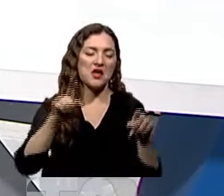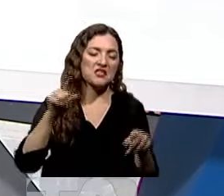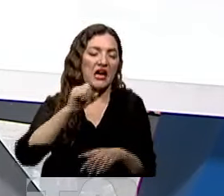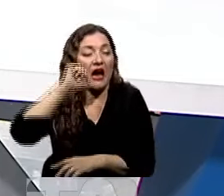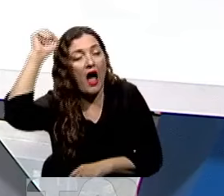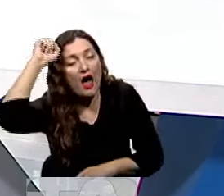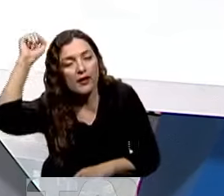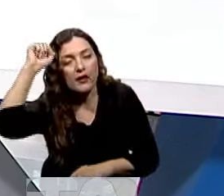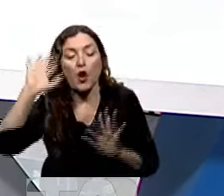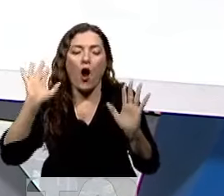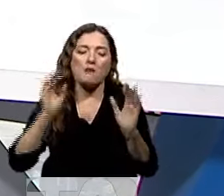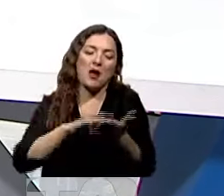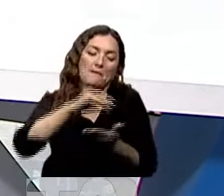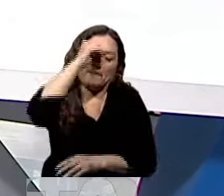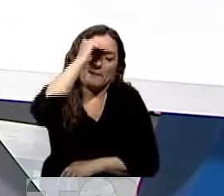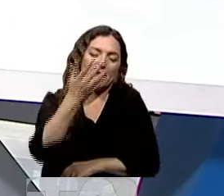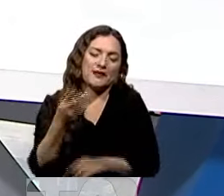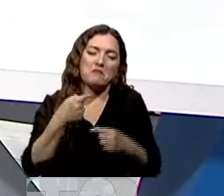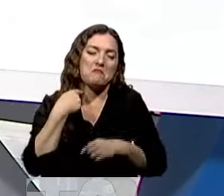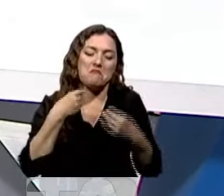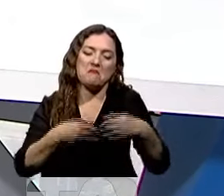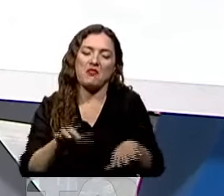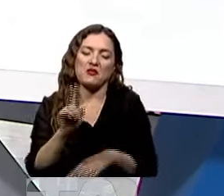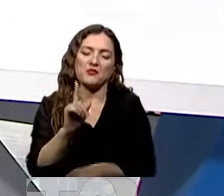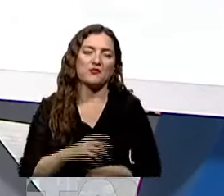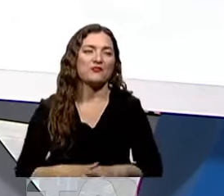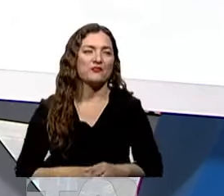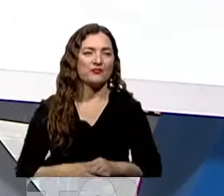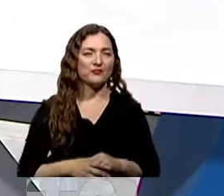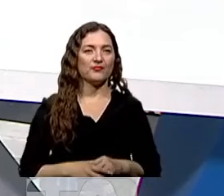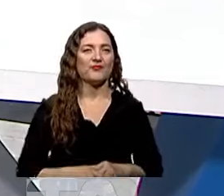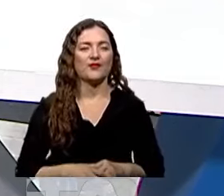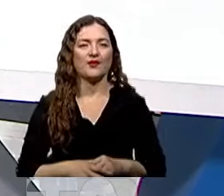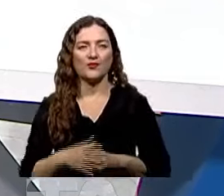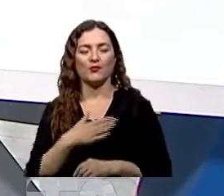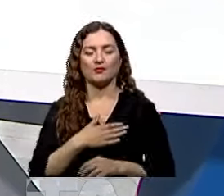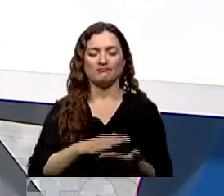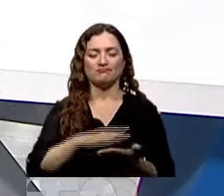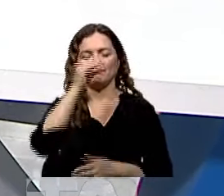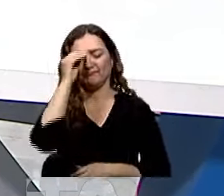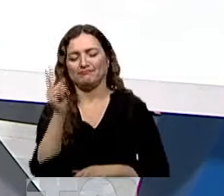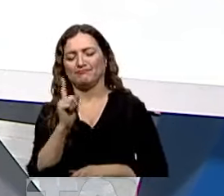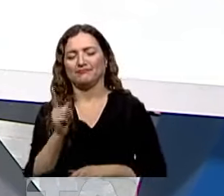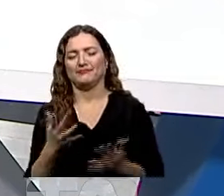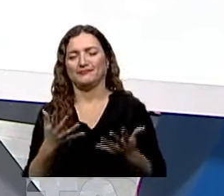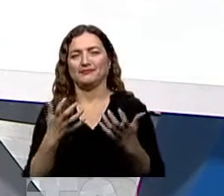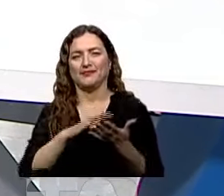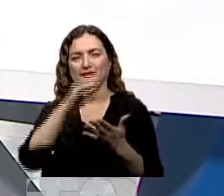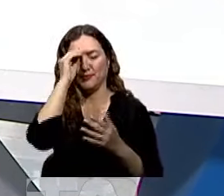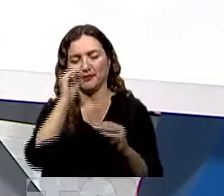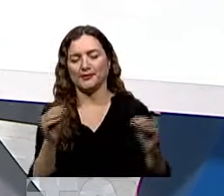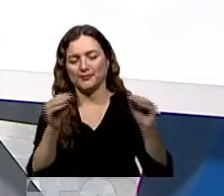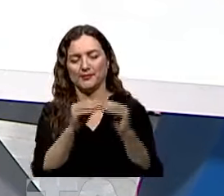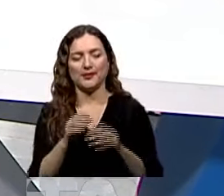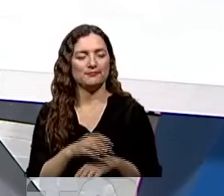veces se aprende. Muy bien. Dicho esto, cambio drástico. Ya quiero dejar de aprender, por favor. Ya hemos aprendido mucho, Ale,